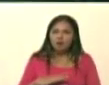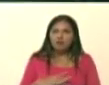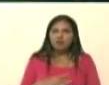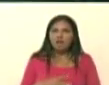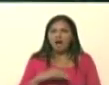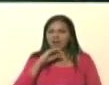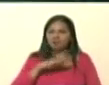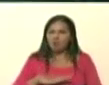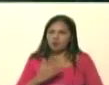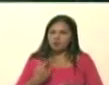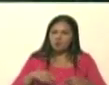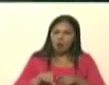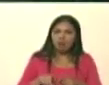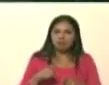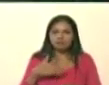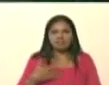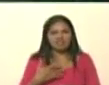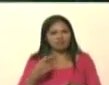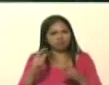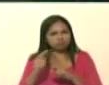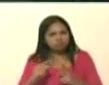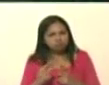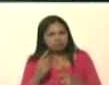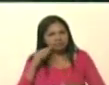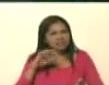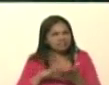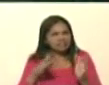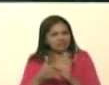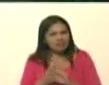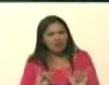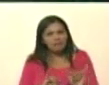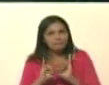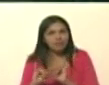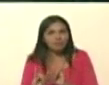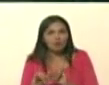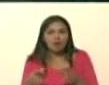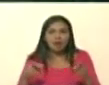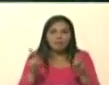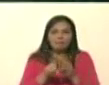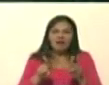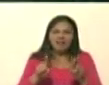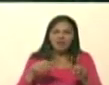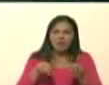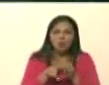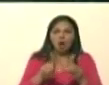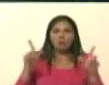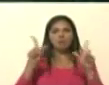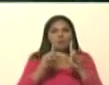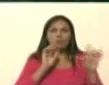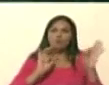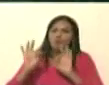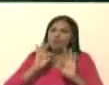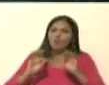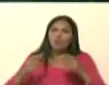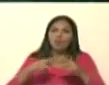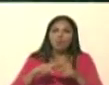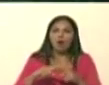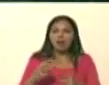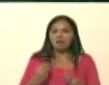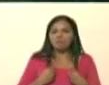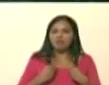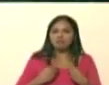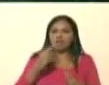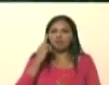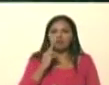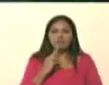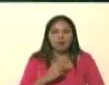histórica en el sentido de la palabra es más una novela es una versión novelada de la vida de bolívar pero